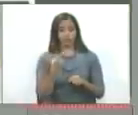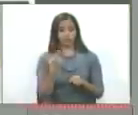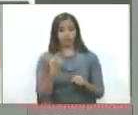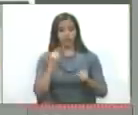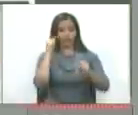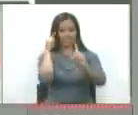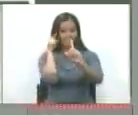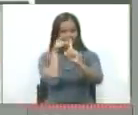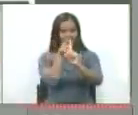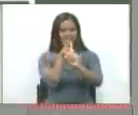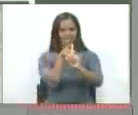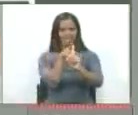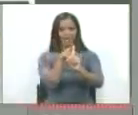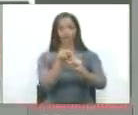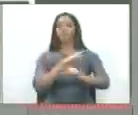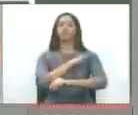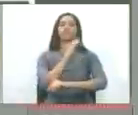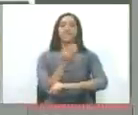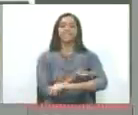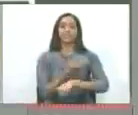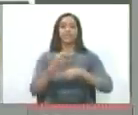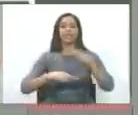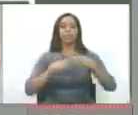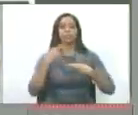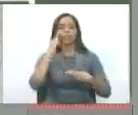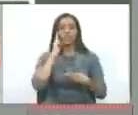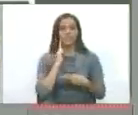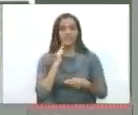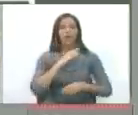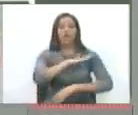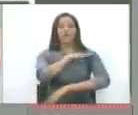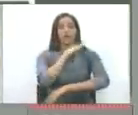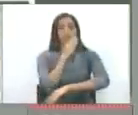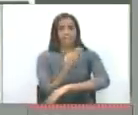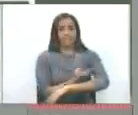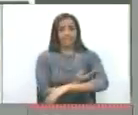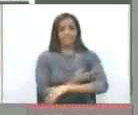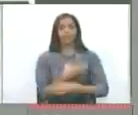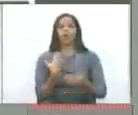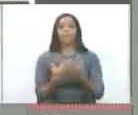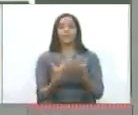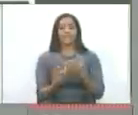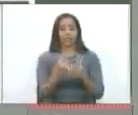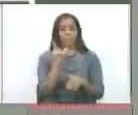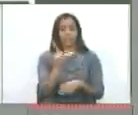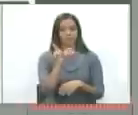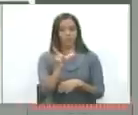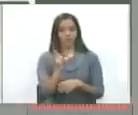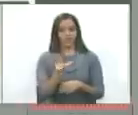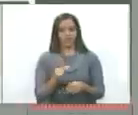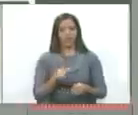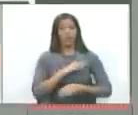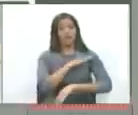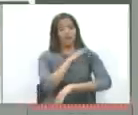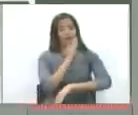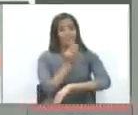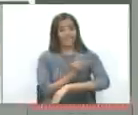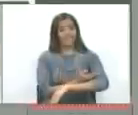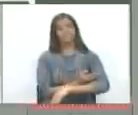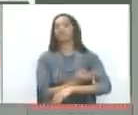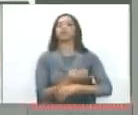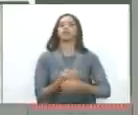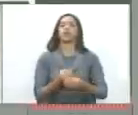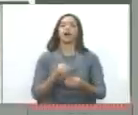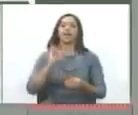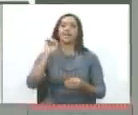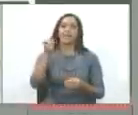estrategia, fortaleciendo la Revolución Bolivariana, fortaleciendo al Partido Socialista Unido de Venezuela, fortaleciendo al gran polo